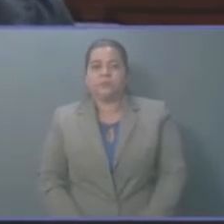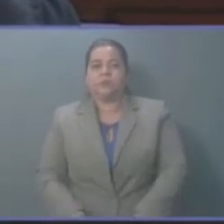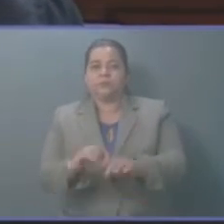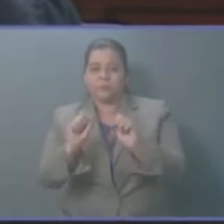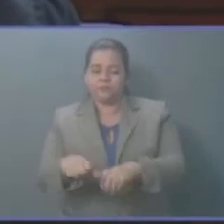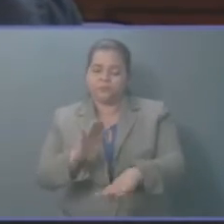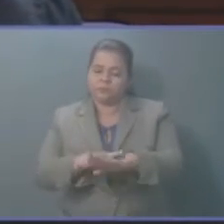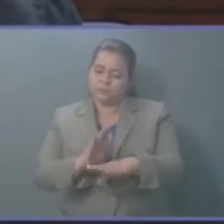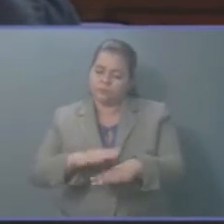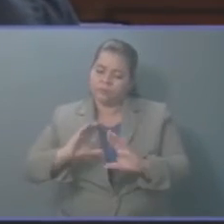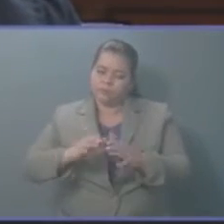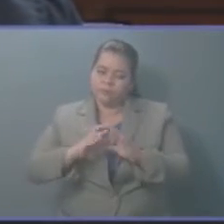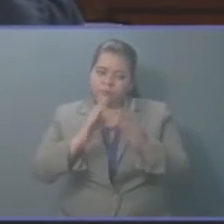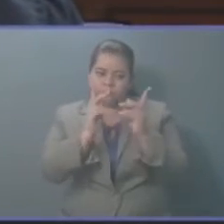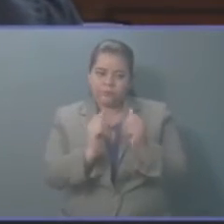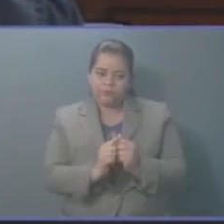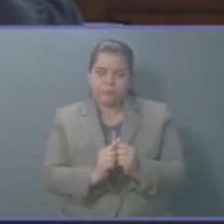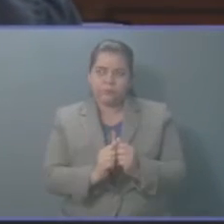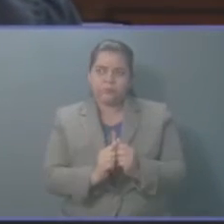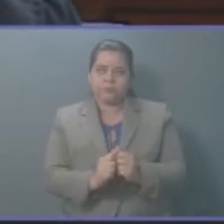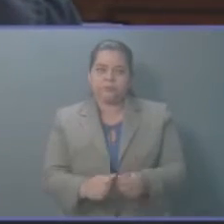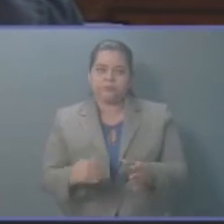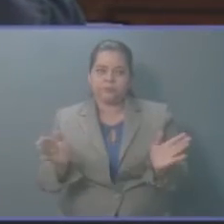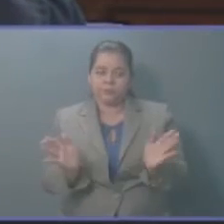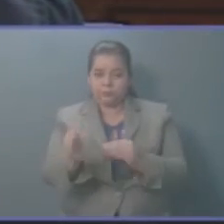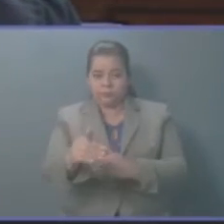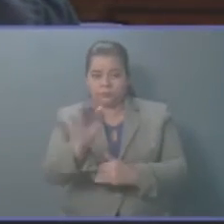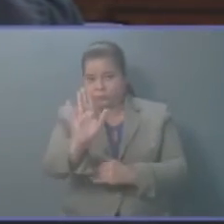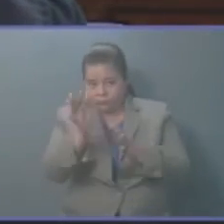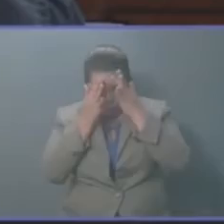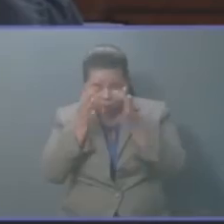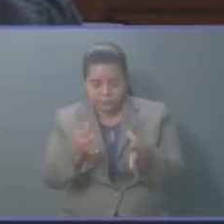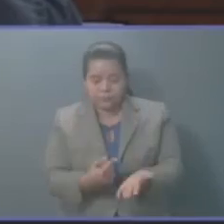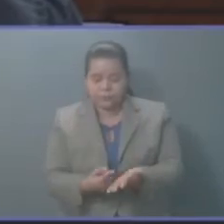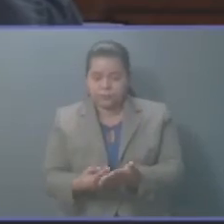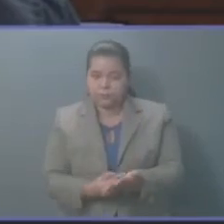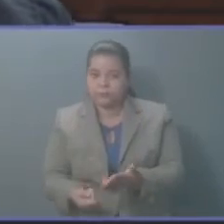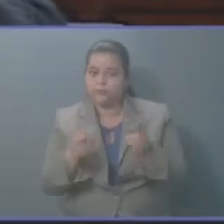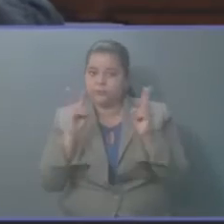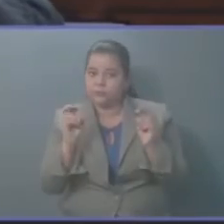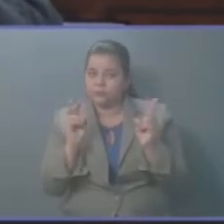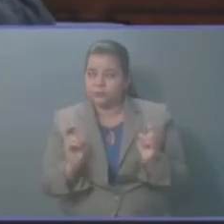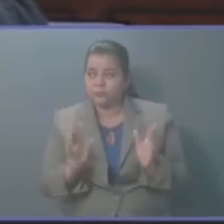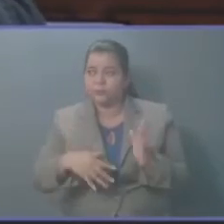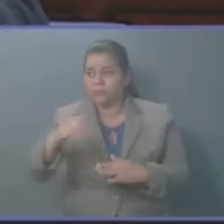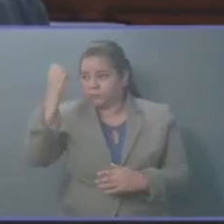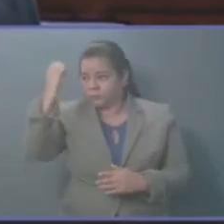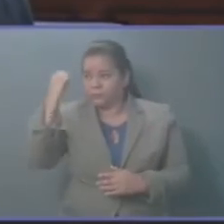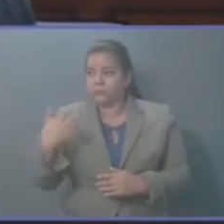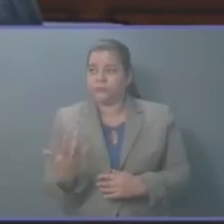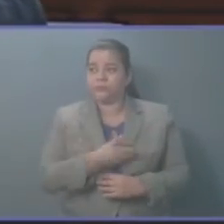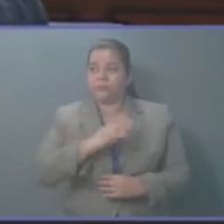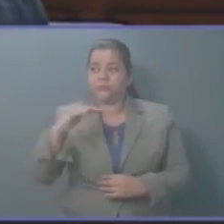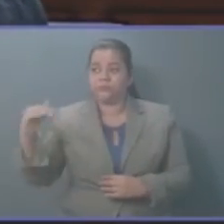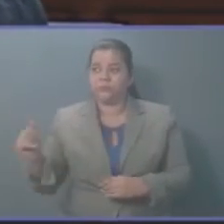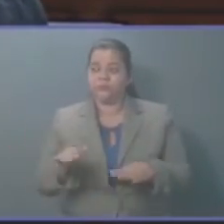la Comisión de Hacienda y Especial de Presupuesto en el salón que usted decida, para tratar dos, tres temas que son de importancia del país.